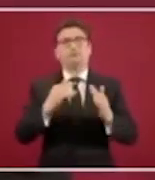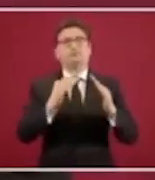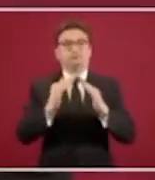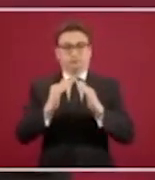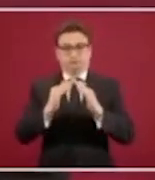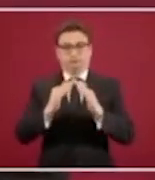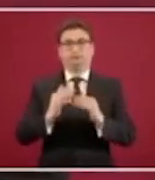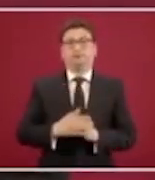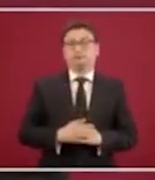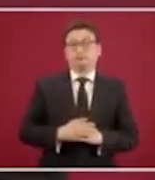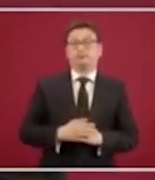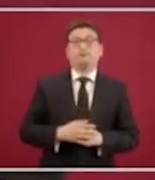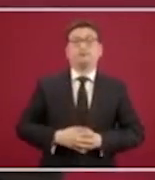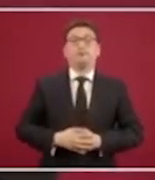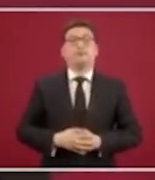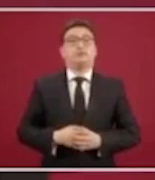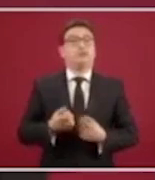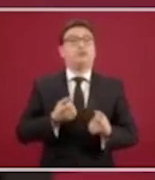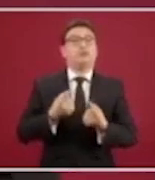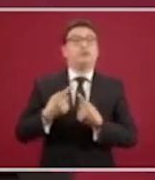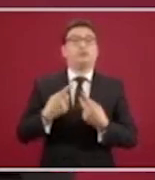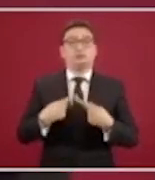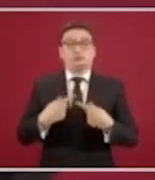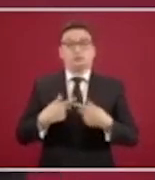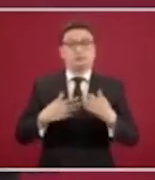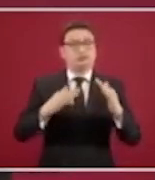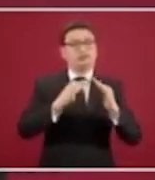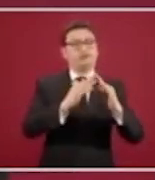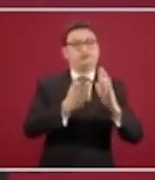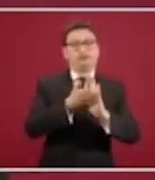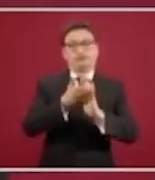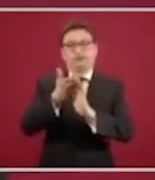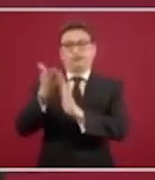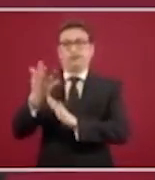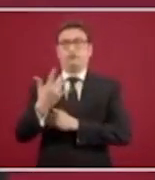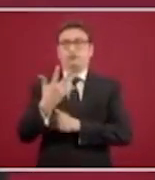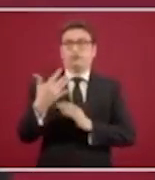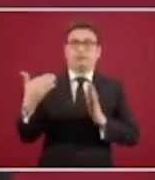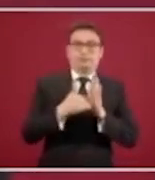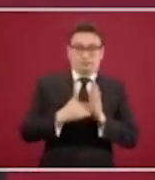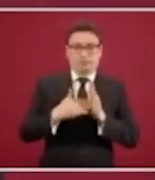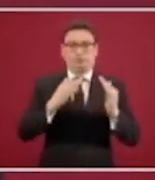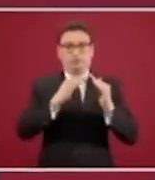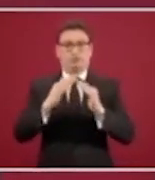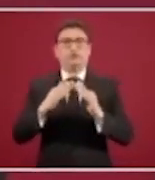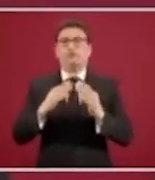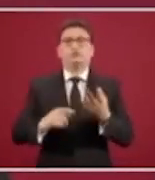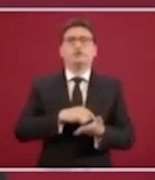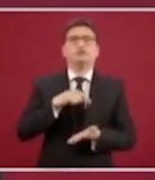que se va a construir, 50 mil viviendas adicionales en zonas